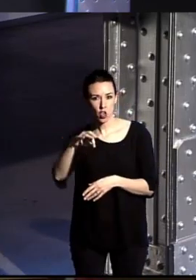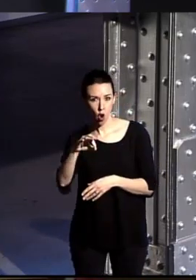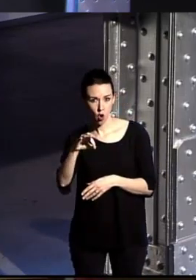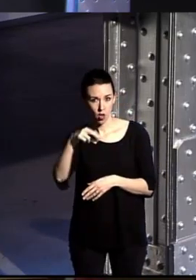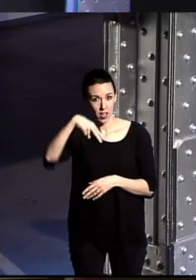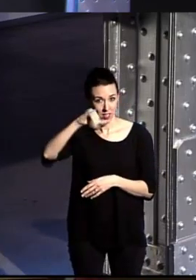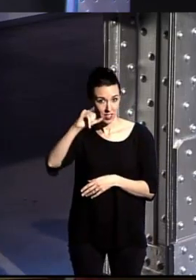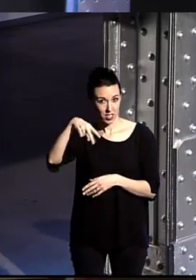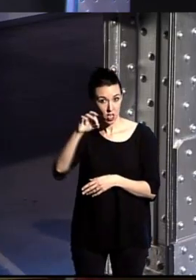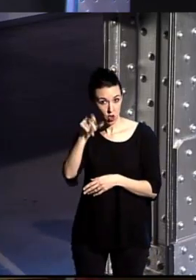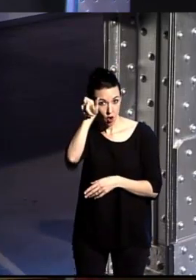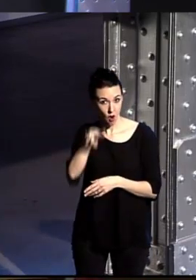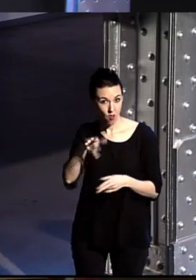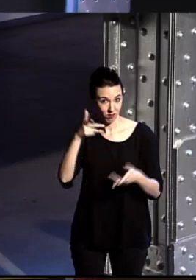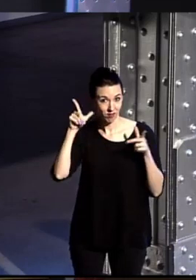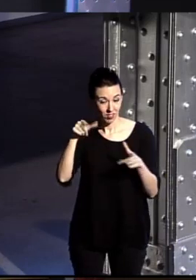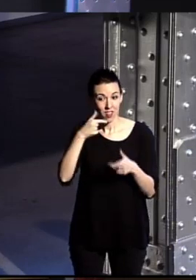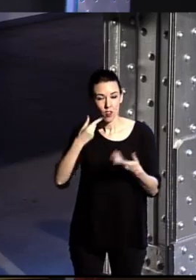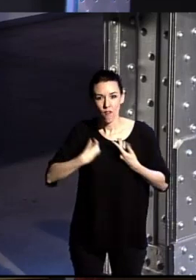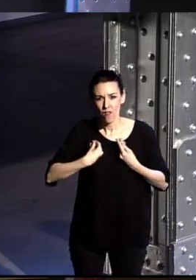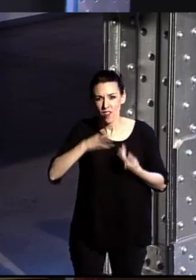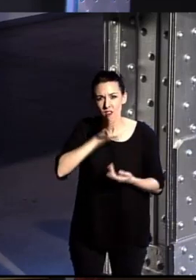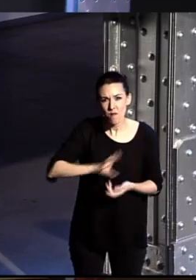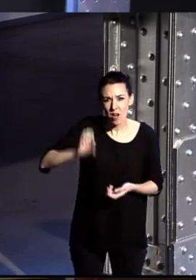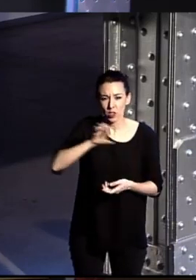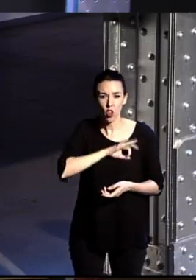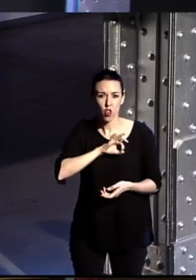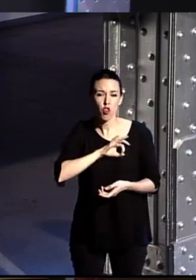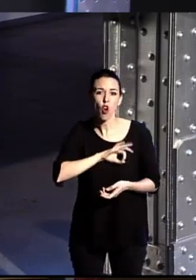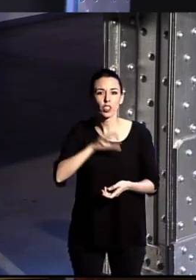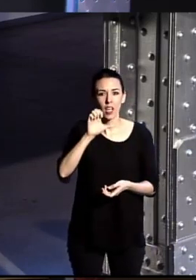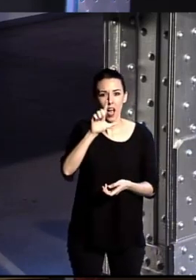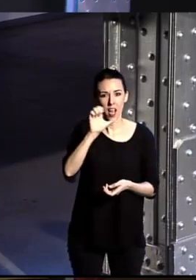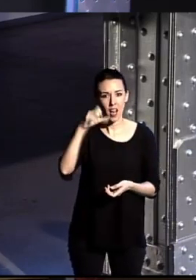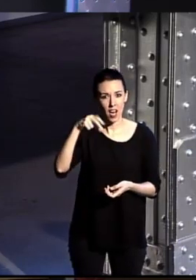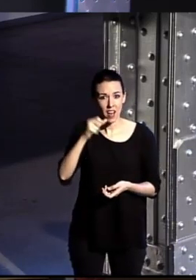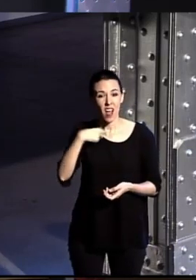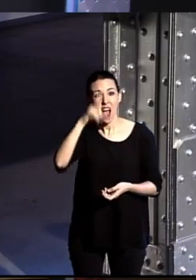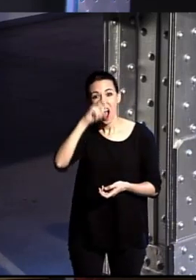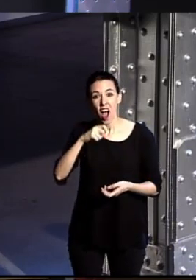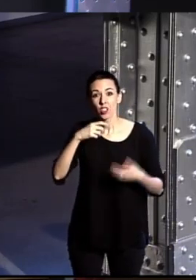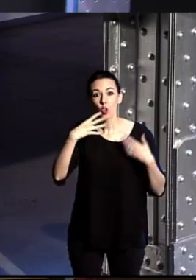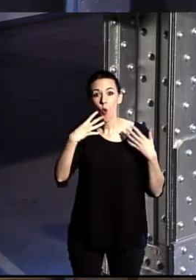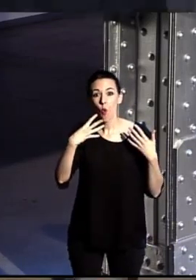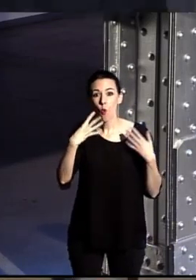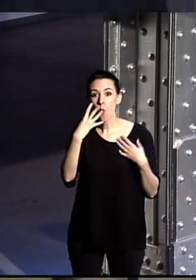Nino, que en esa librería maravillosa que tiene Doña Elena, Nino, que es un niño del año 47...